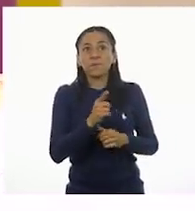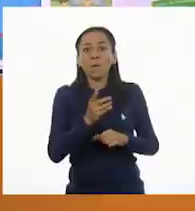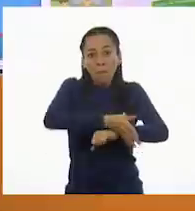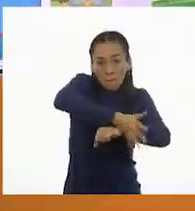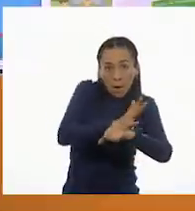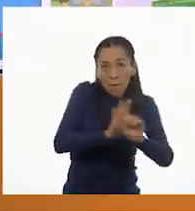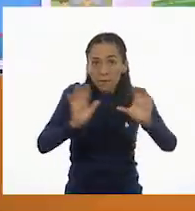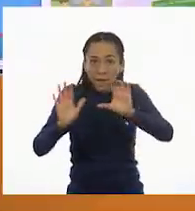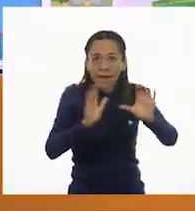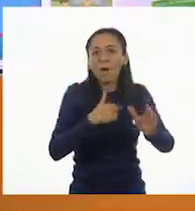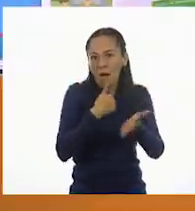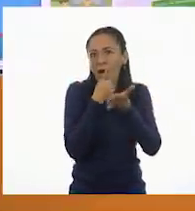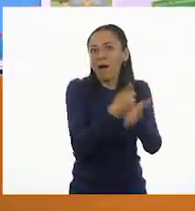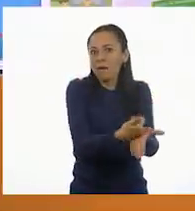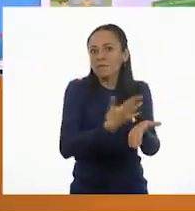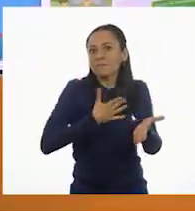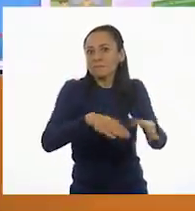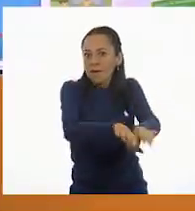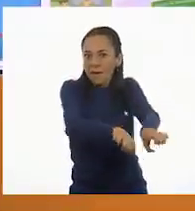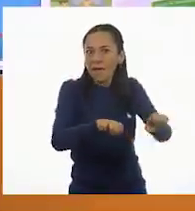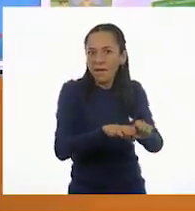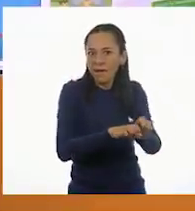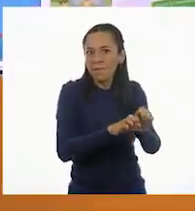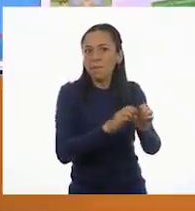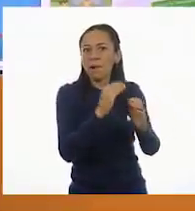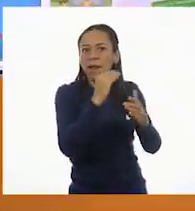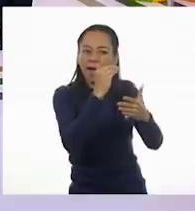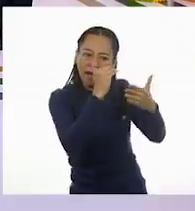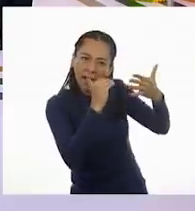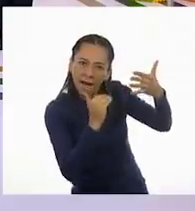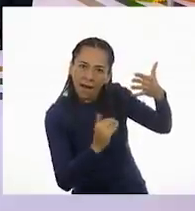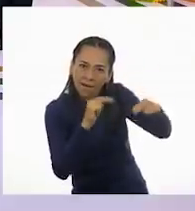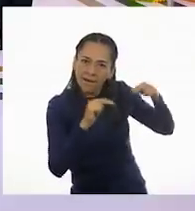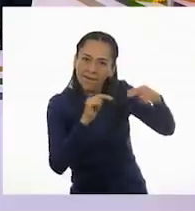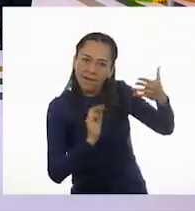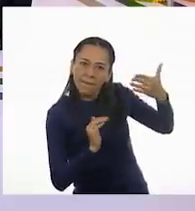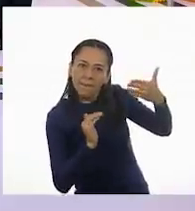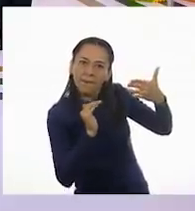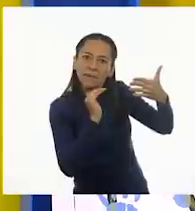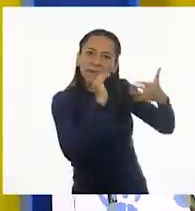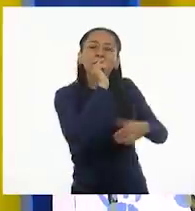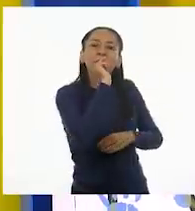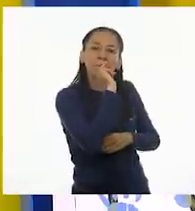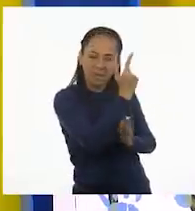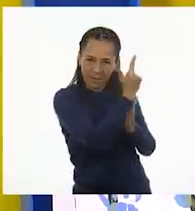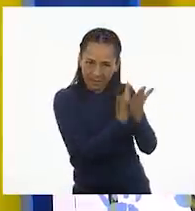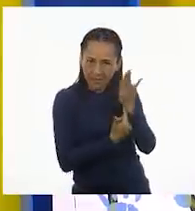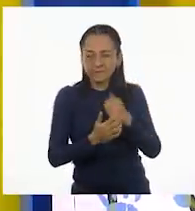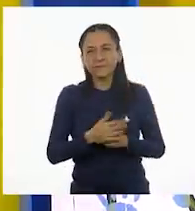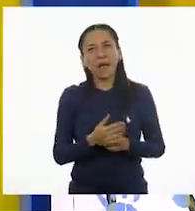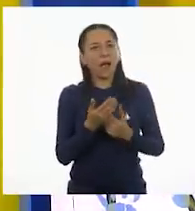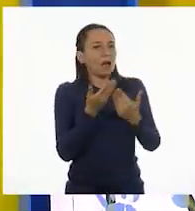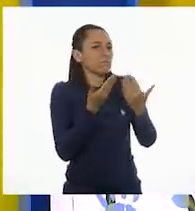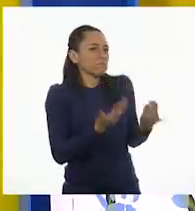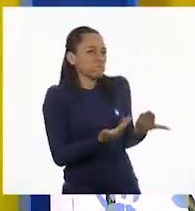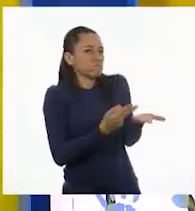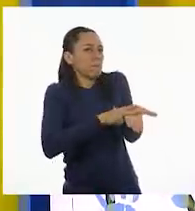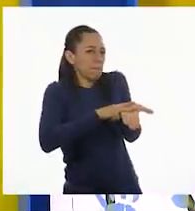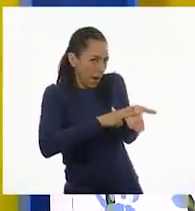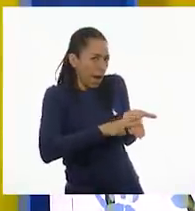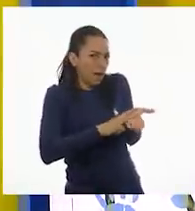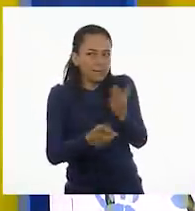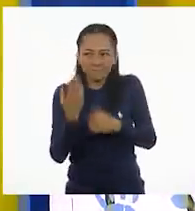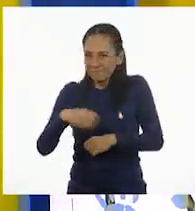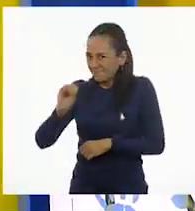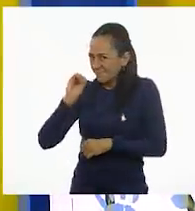es, entonces, ¿qué color le ponemos? ¡Verde! ¡Ese es un verde! ¡Sí! ¡Exacto! Y ese es otro ejemplo de cómo algo